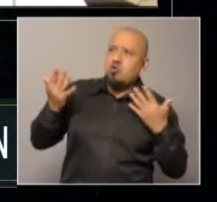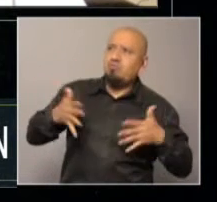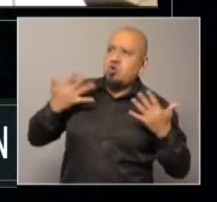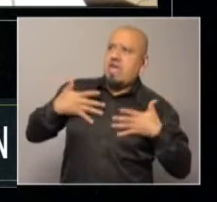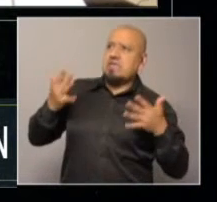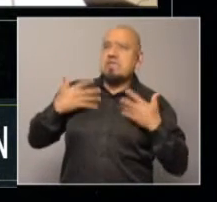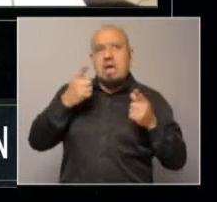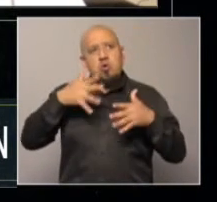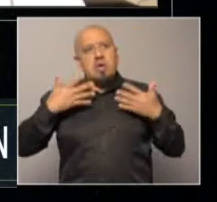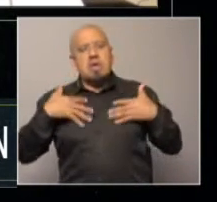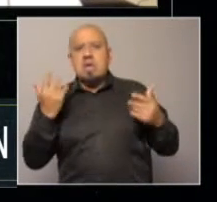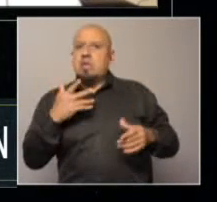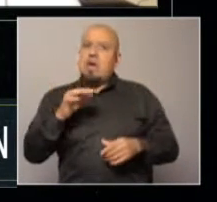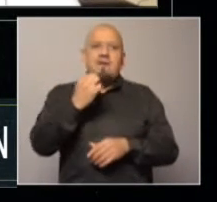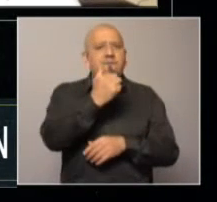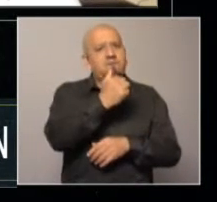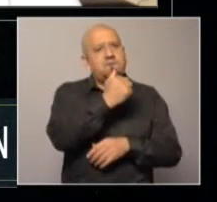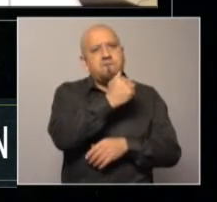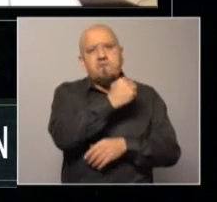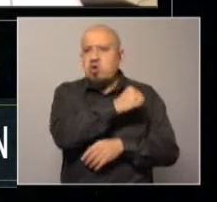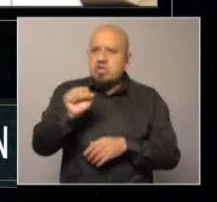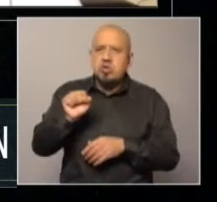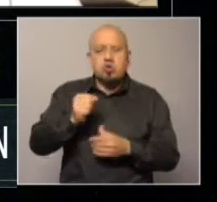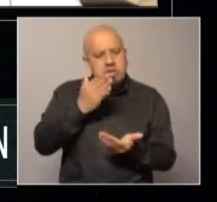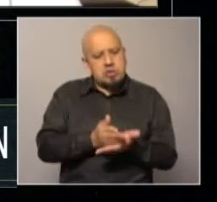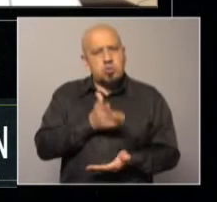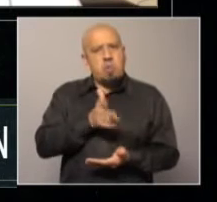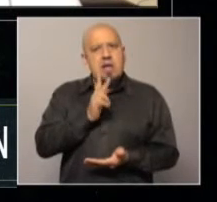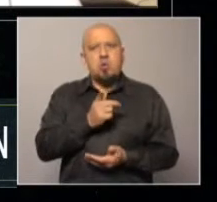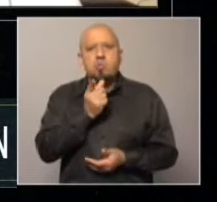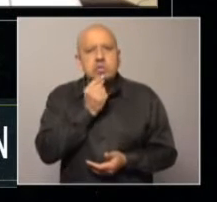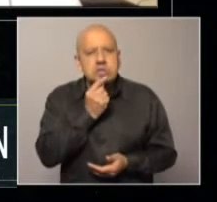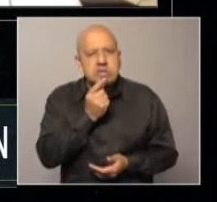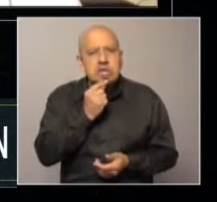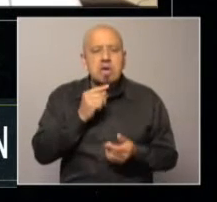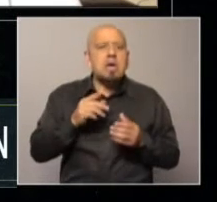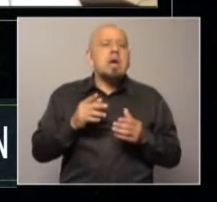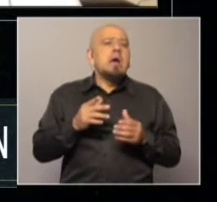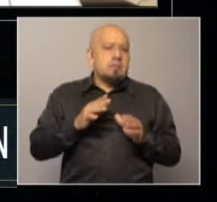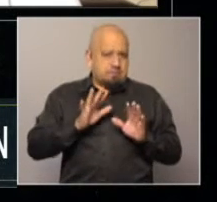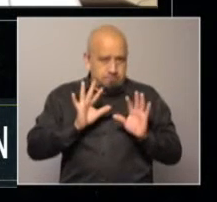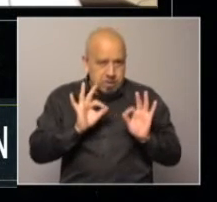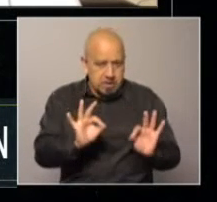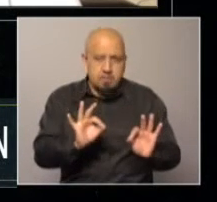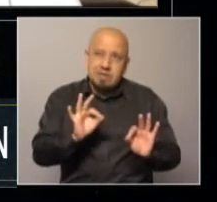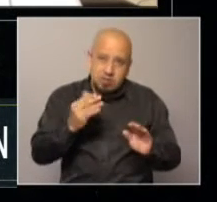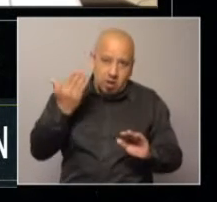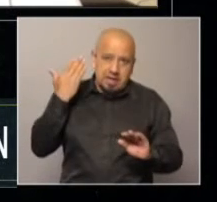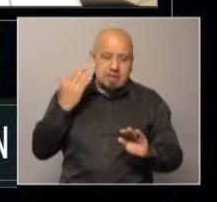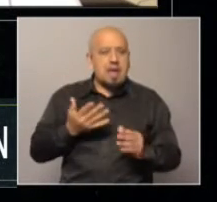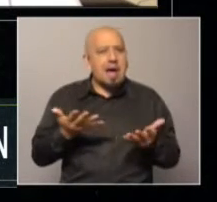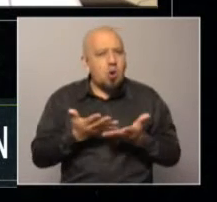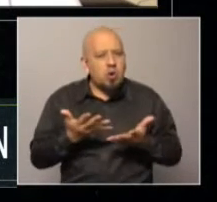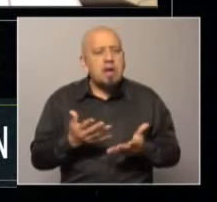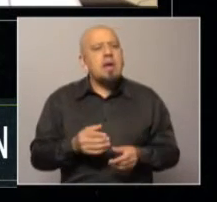violaciones de los derechos humanos de parte de las fuerzas policiales. Pero bueno, ¿cuál es la primera lectura que se